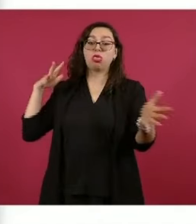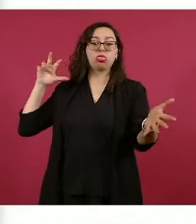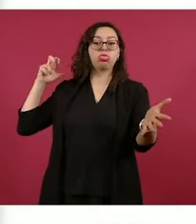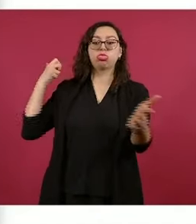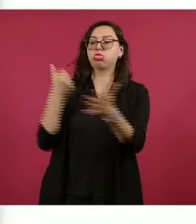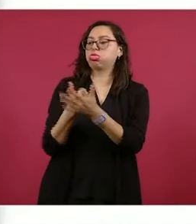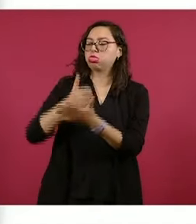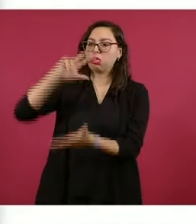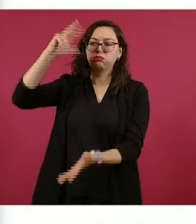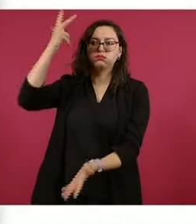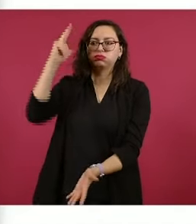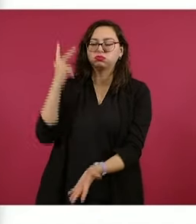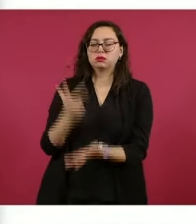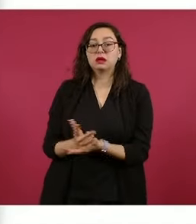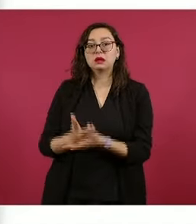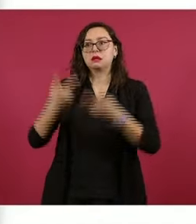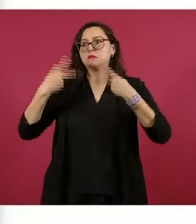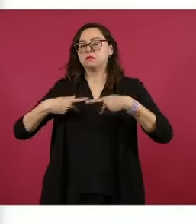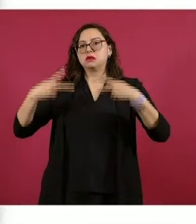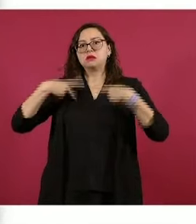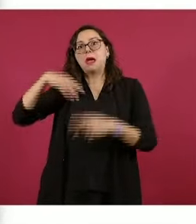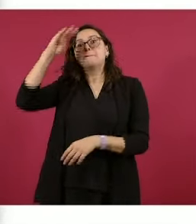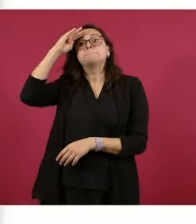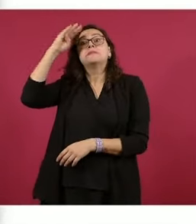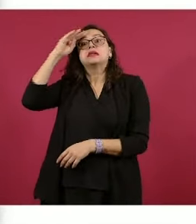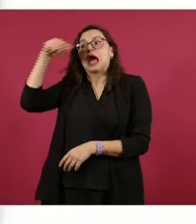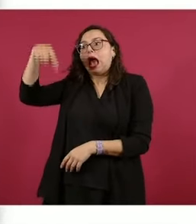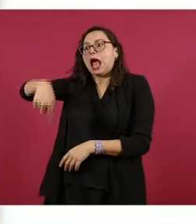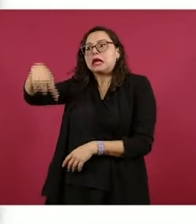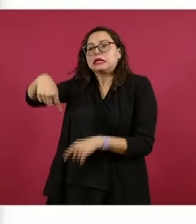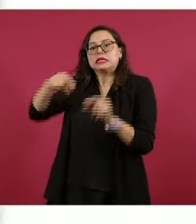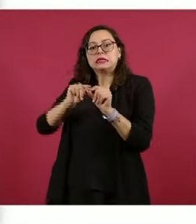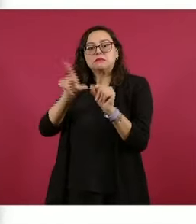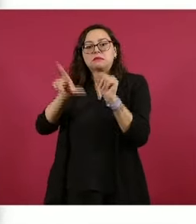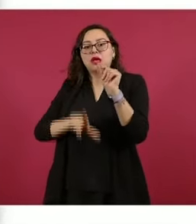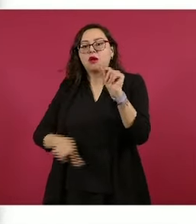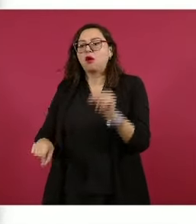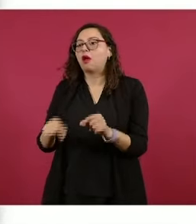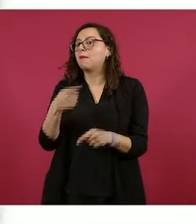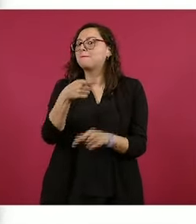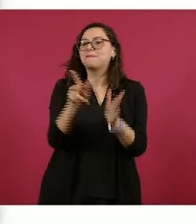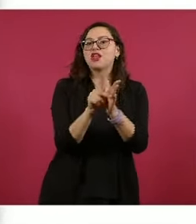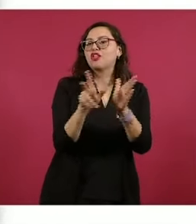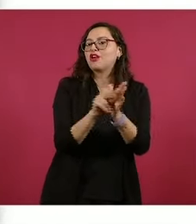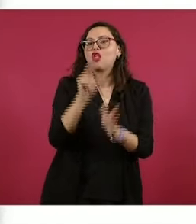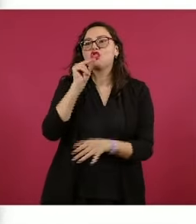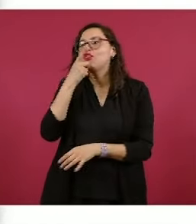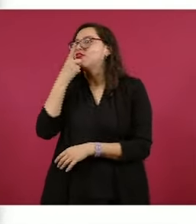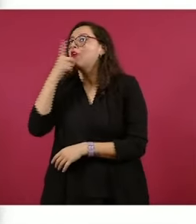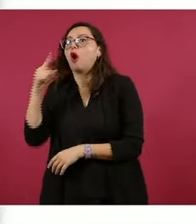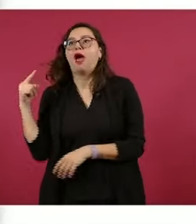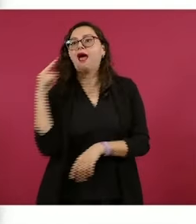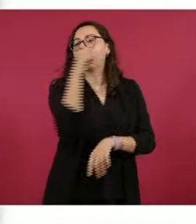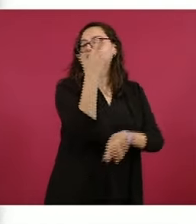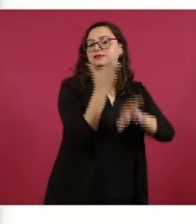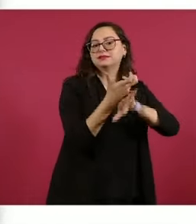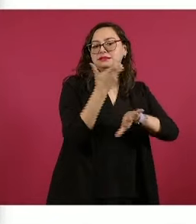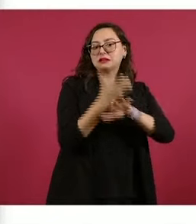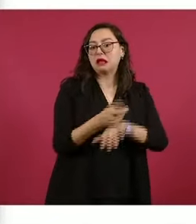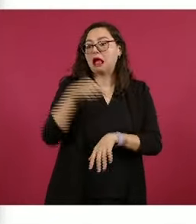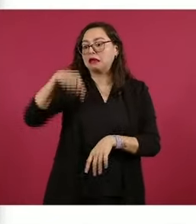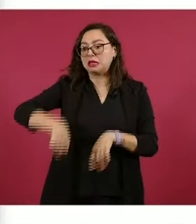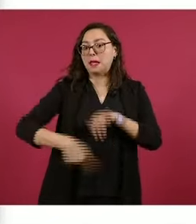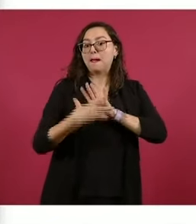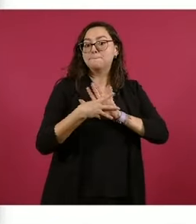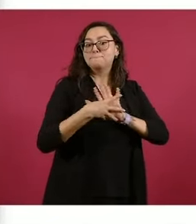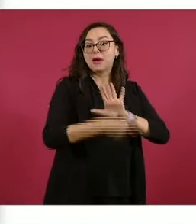usuarios de redes sociales siguieron con la mentira como si se tratara de un helicóptero de la Guardia Nacional Mexicana. Vamos a ver cuántos de aquí